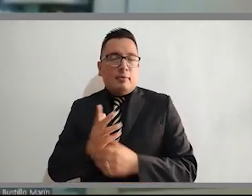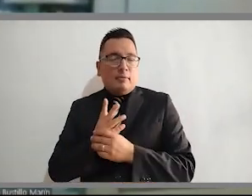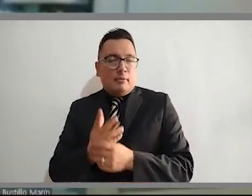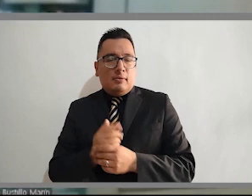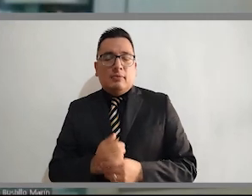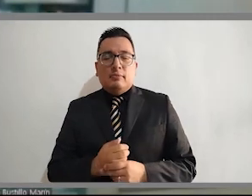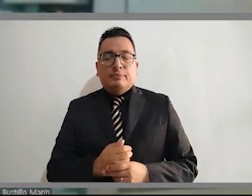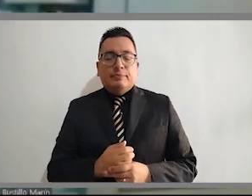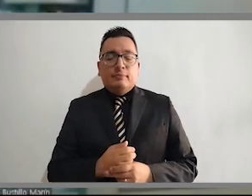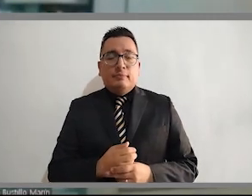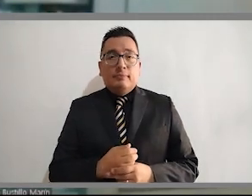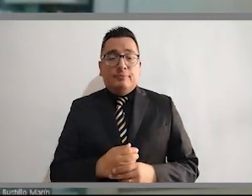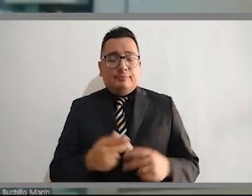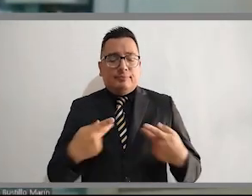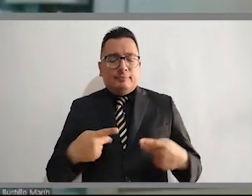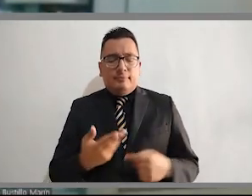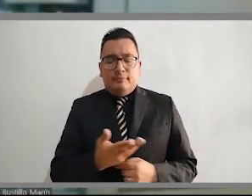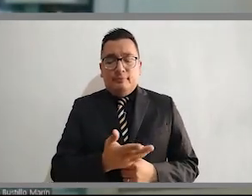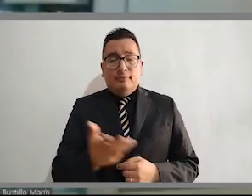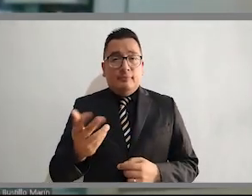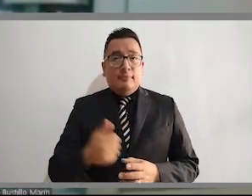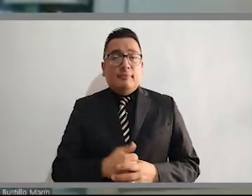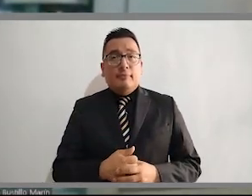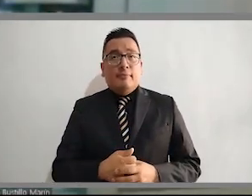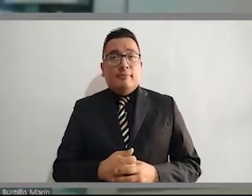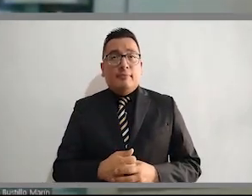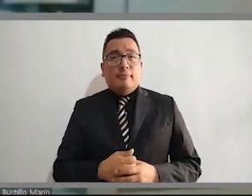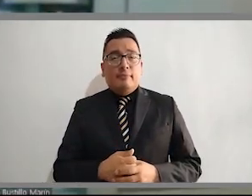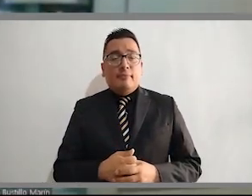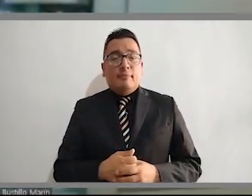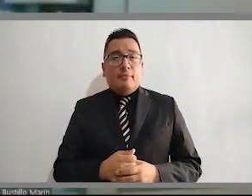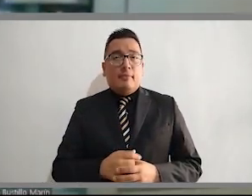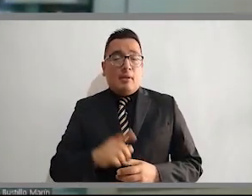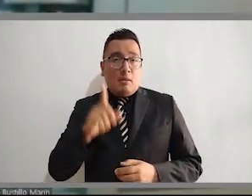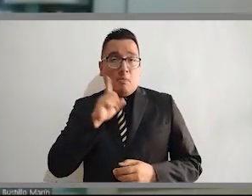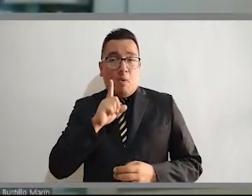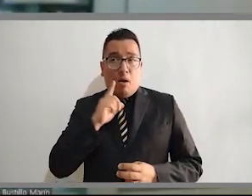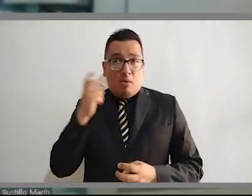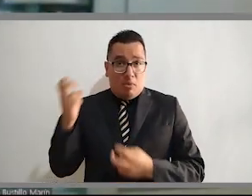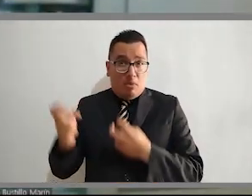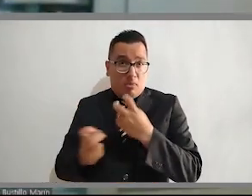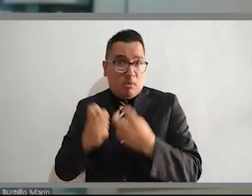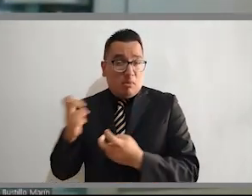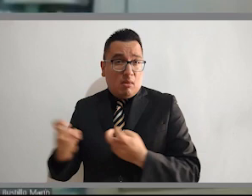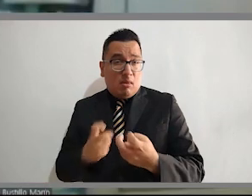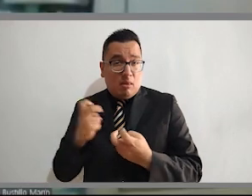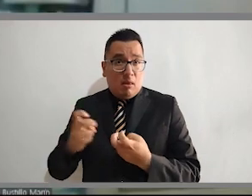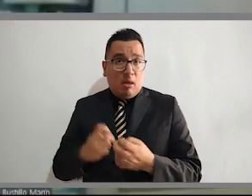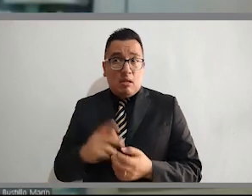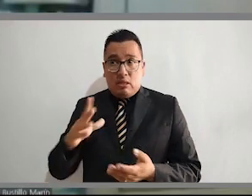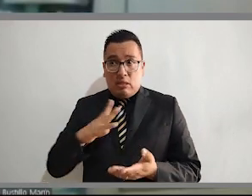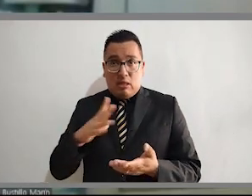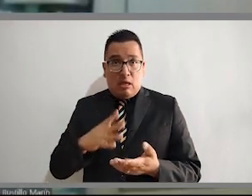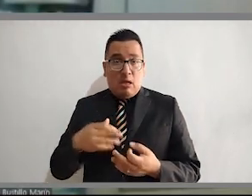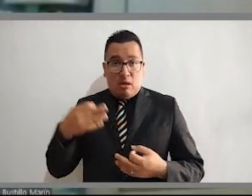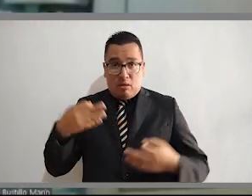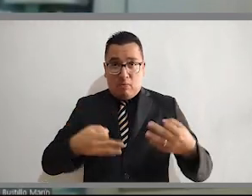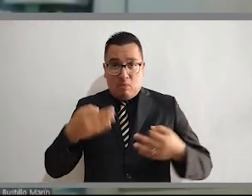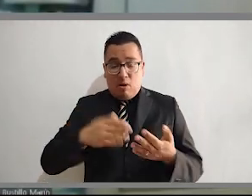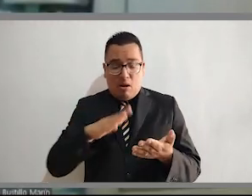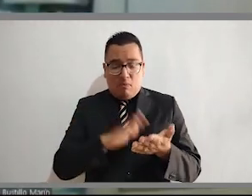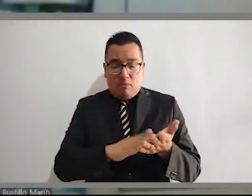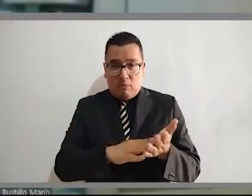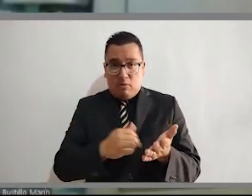que todas aquellas personas que hayan cometido violencia política de género con una sentencia ya